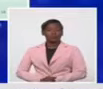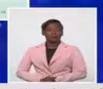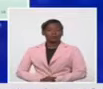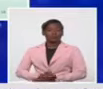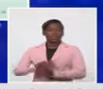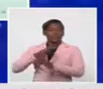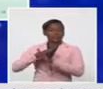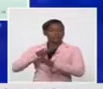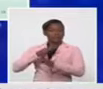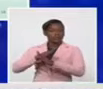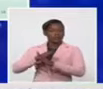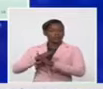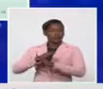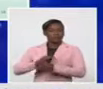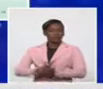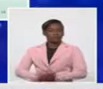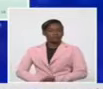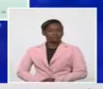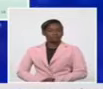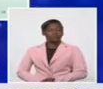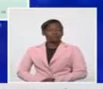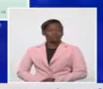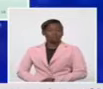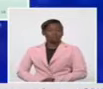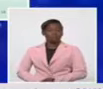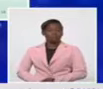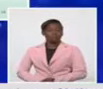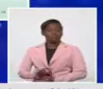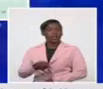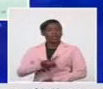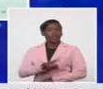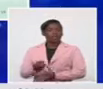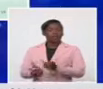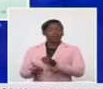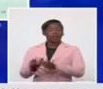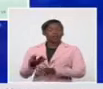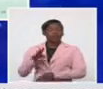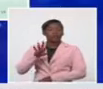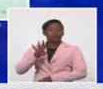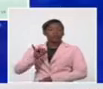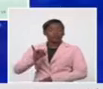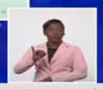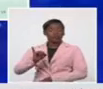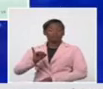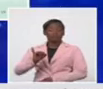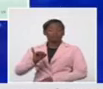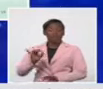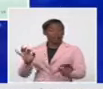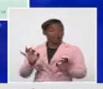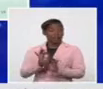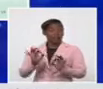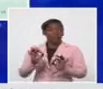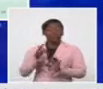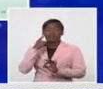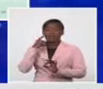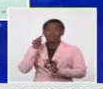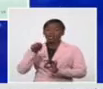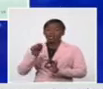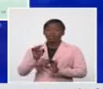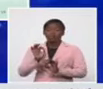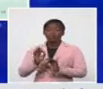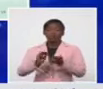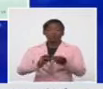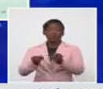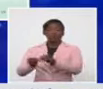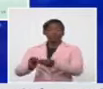Santiago, que quiere reducir, 13 menos ayer, 46 autóctonos todavía, con transmisión importante,